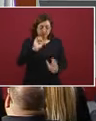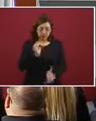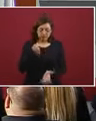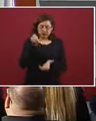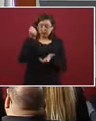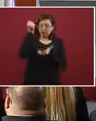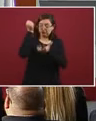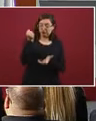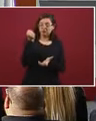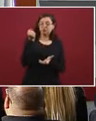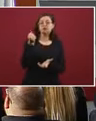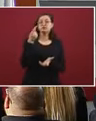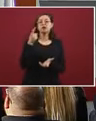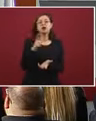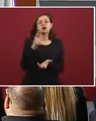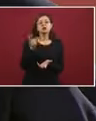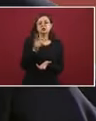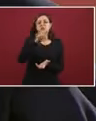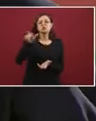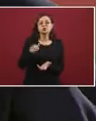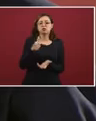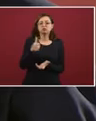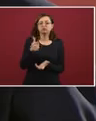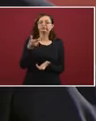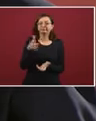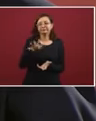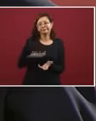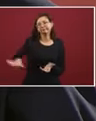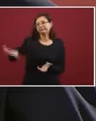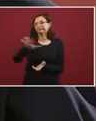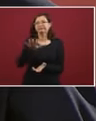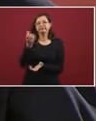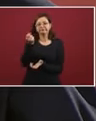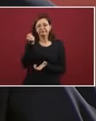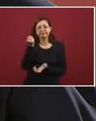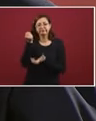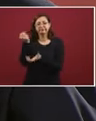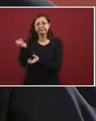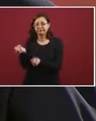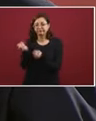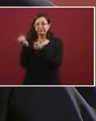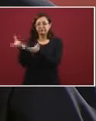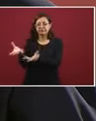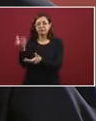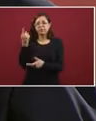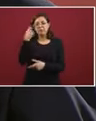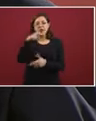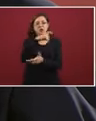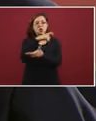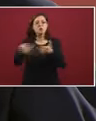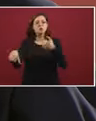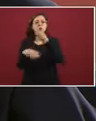de la República, se van a destinar a un fin netamente social, se van a destinar a instrumentos